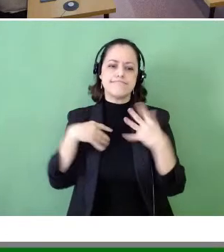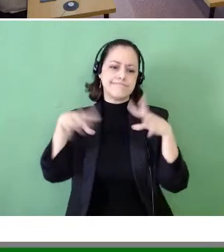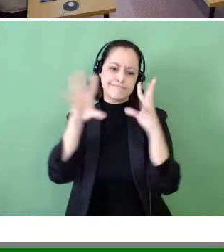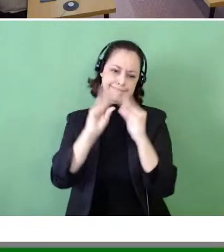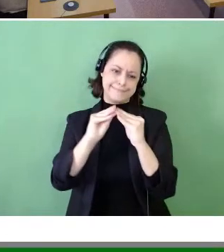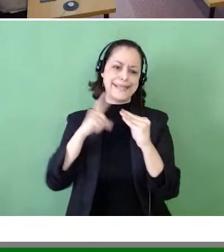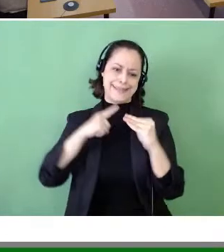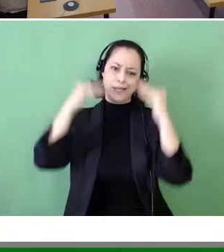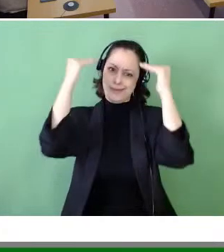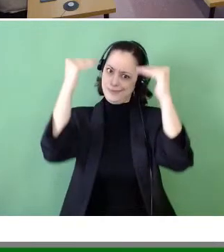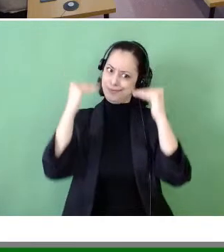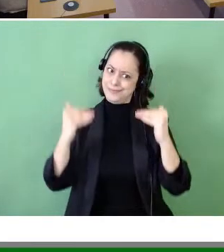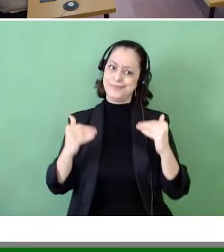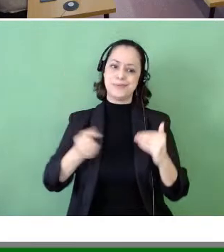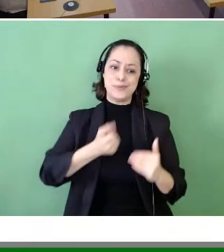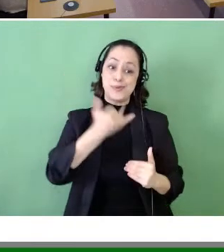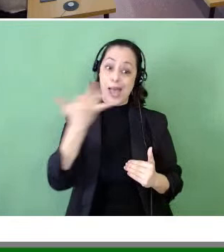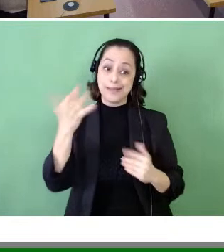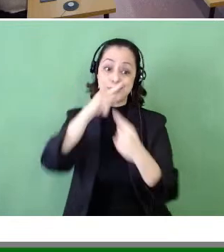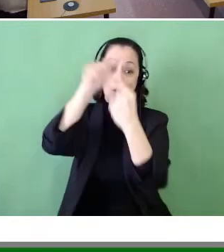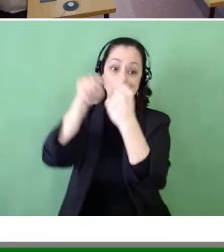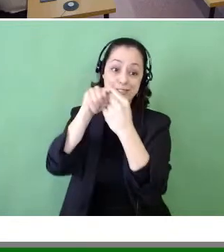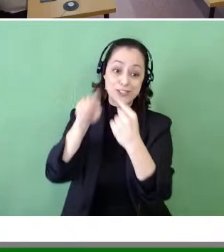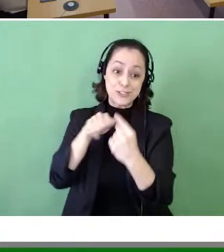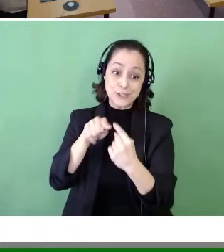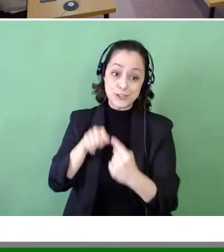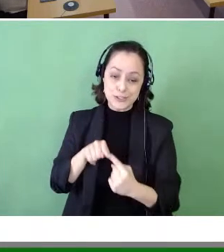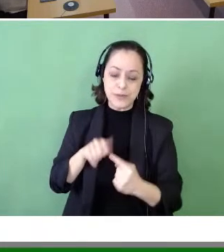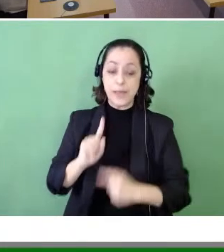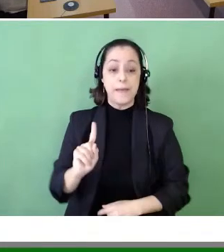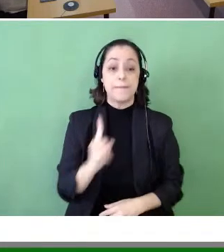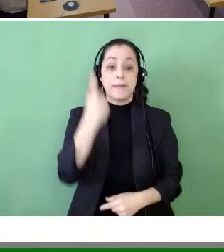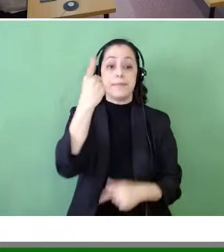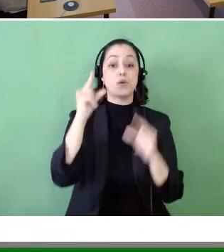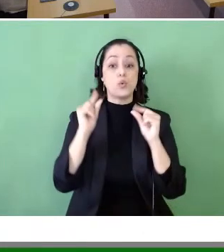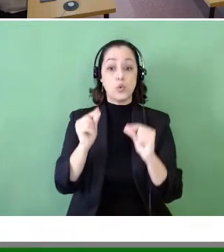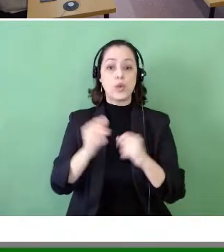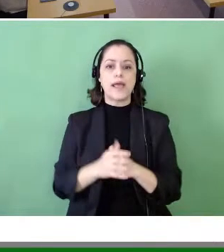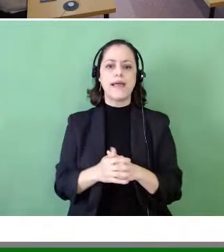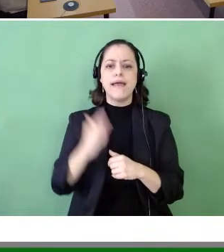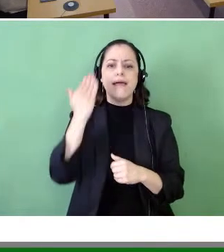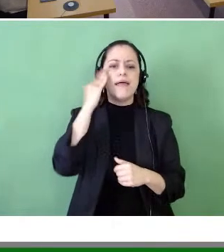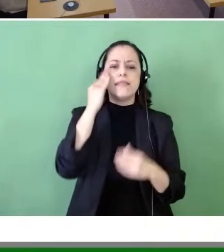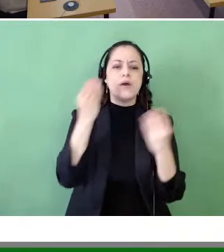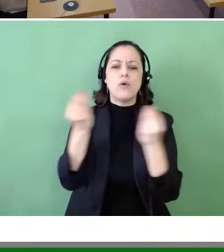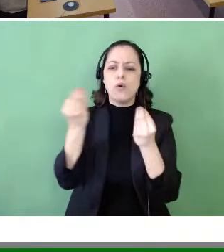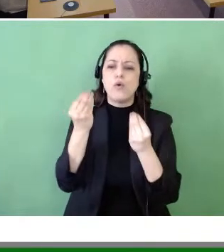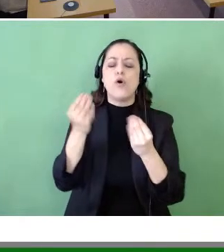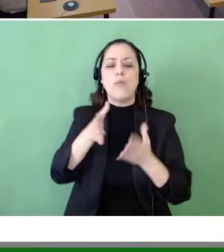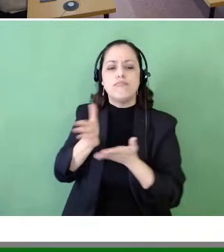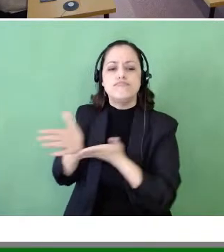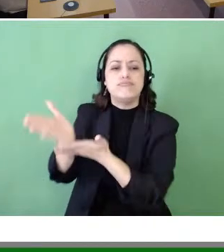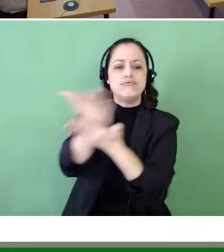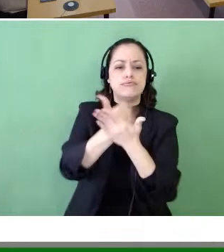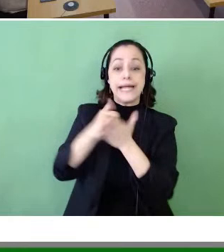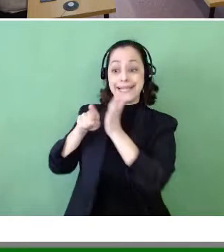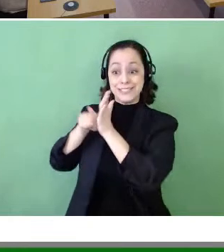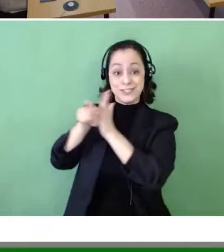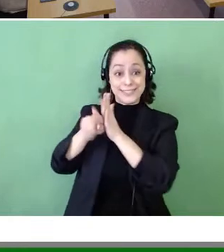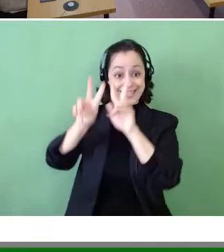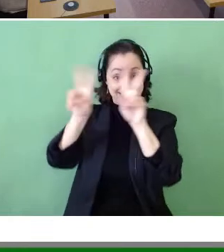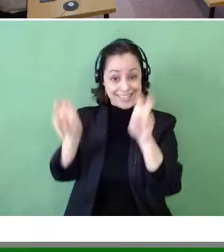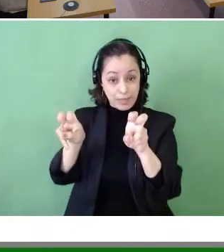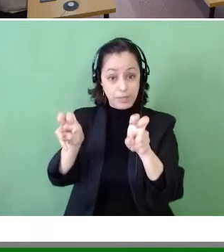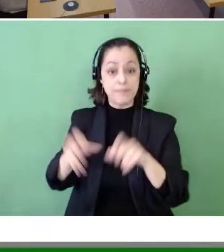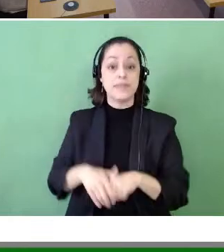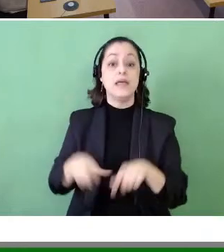muchos. Y el primero, que sería identificar el estado de investigación acerca de este tema, discutir el marco